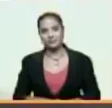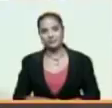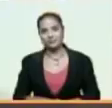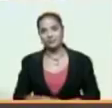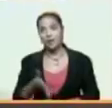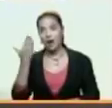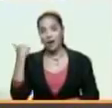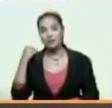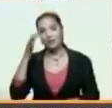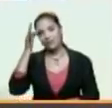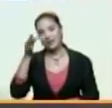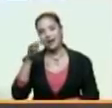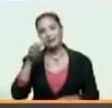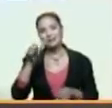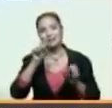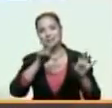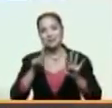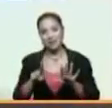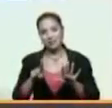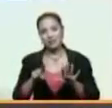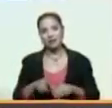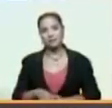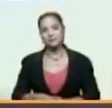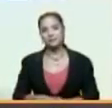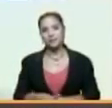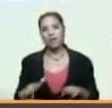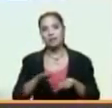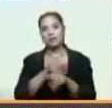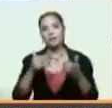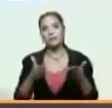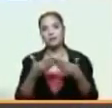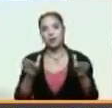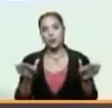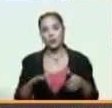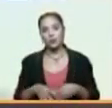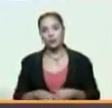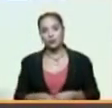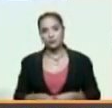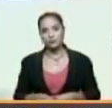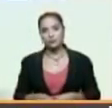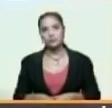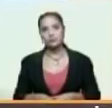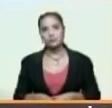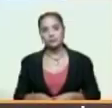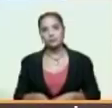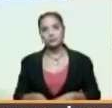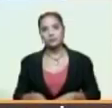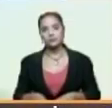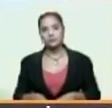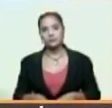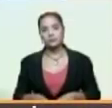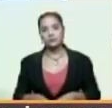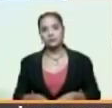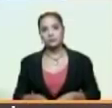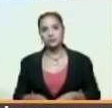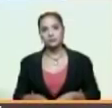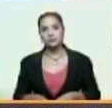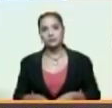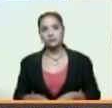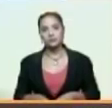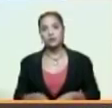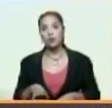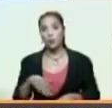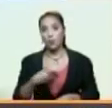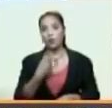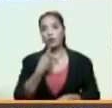ella fue fiscal sexta del Ministerio Público. Por lo tanto, me atrevo a decir